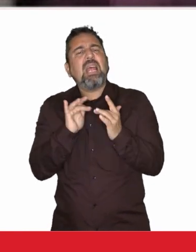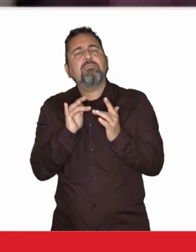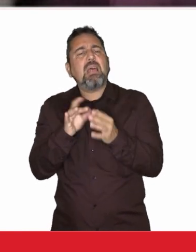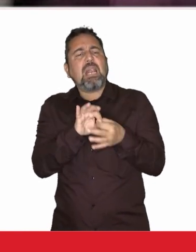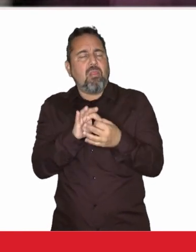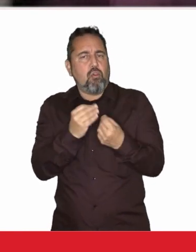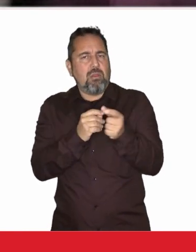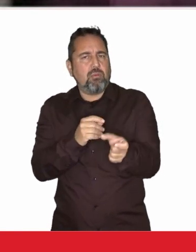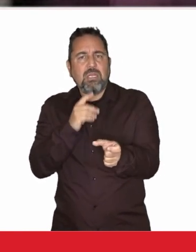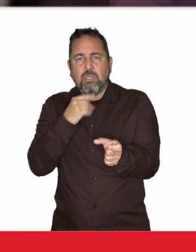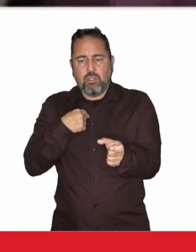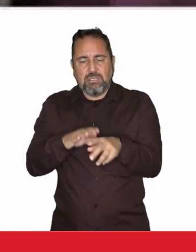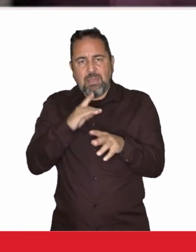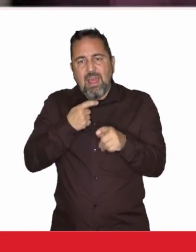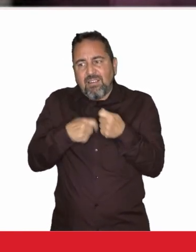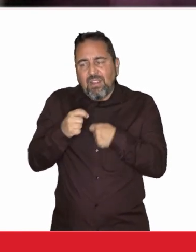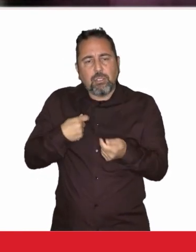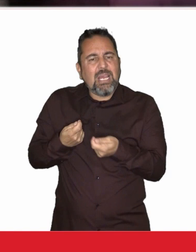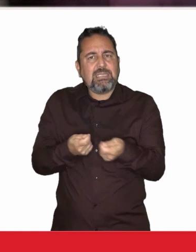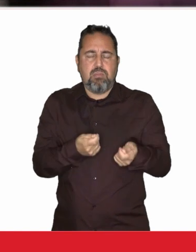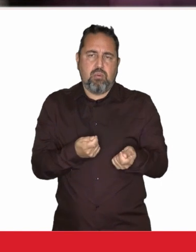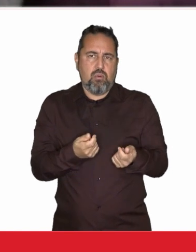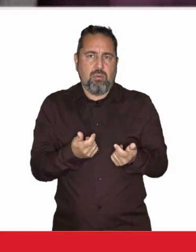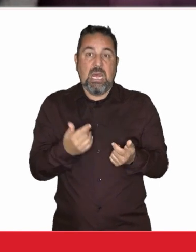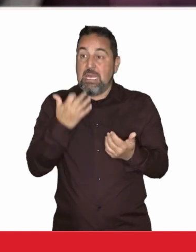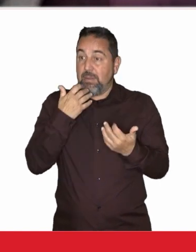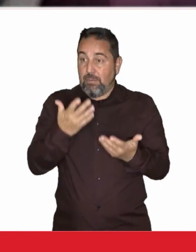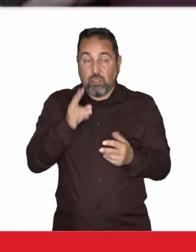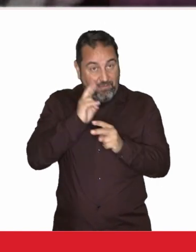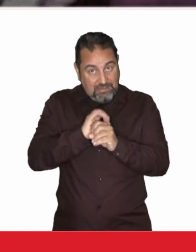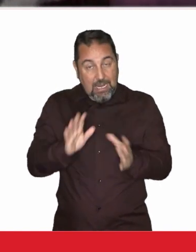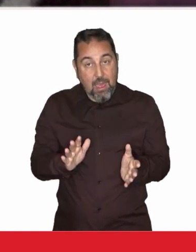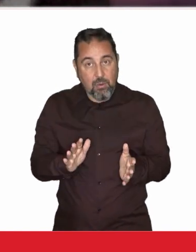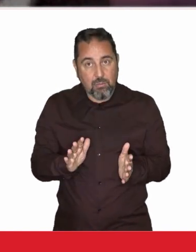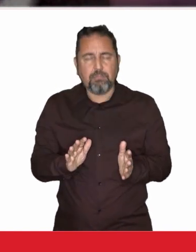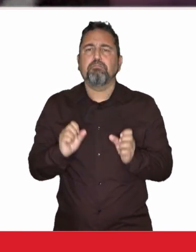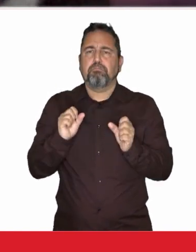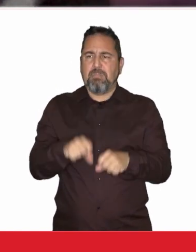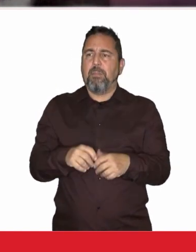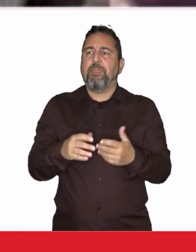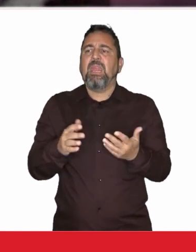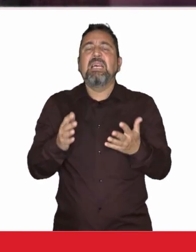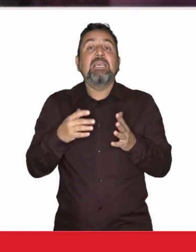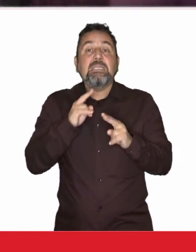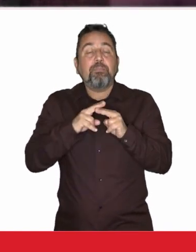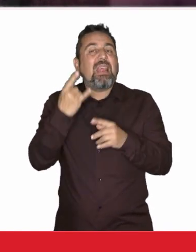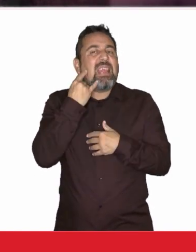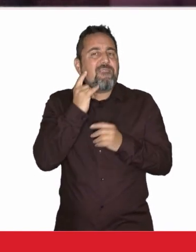de relación quiero establecer con él cuando estoy estimulando las ventas. ¿Sí? Esto, por ejemplo, lo veis claro. ¿Vale?